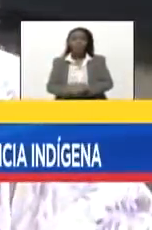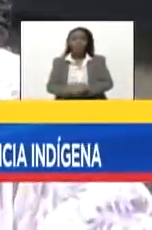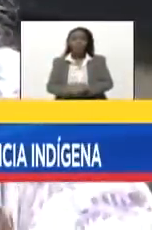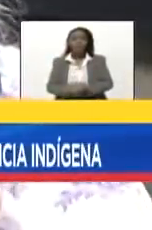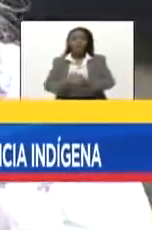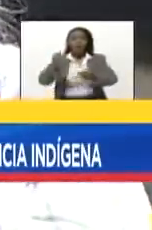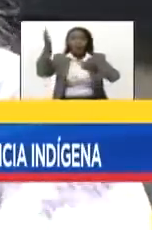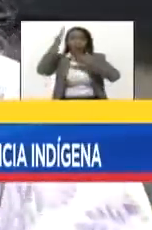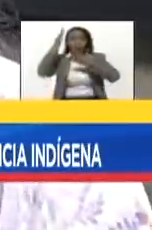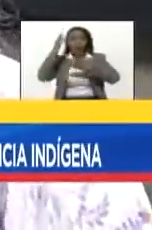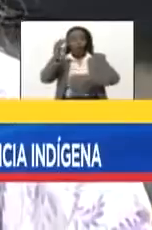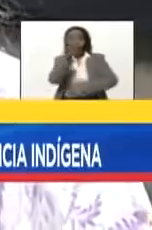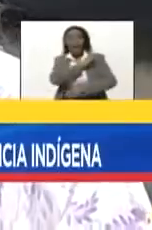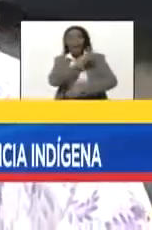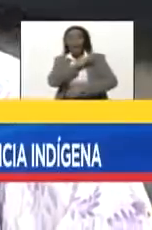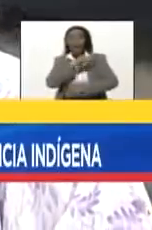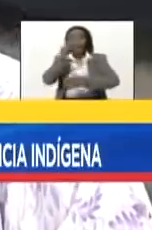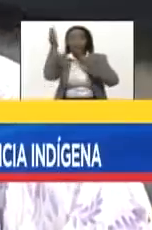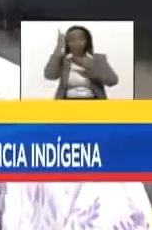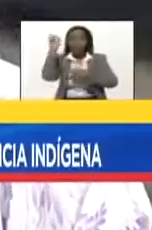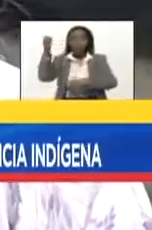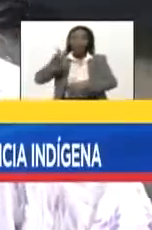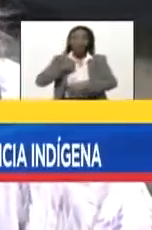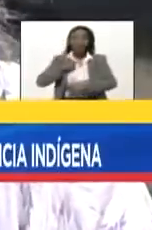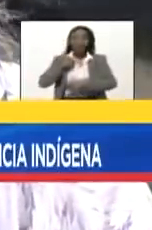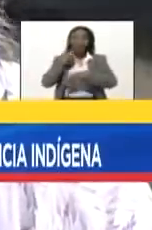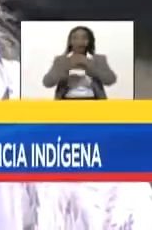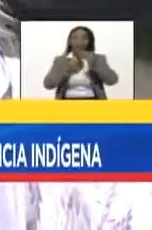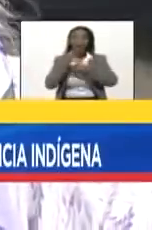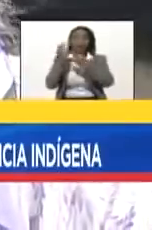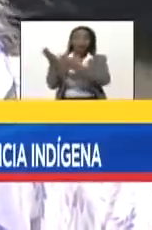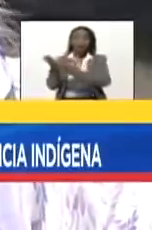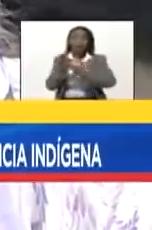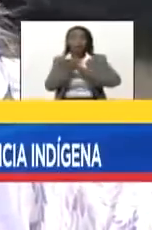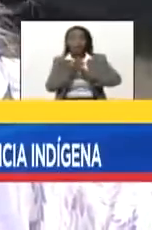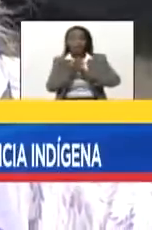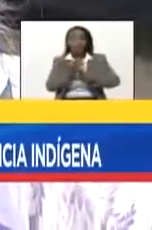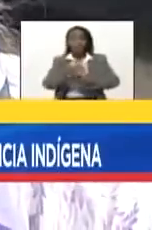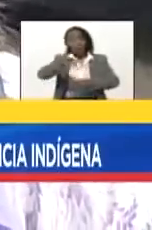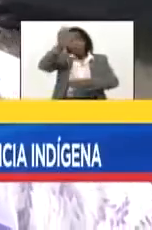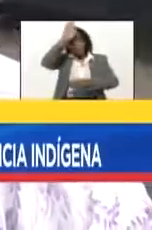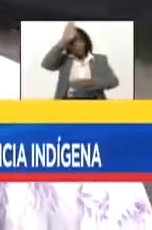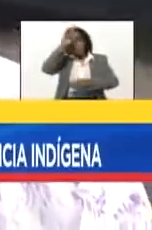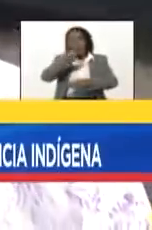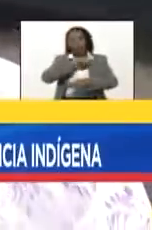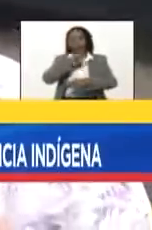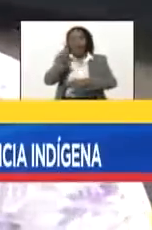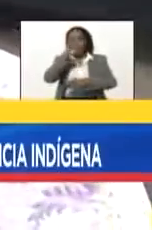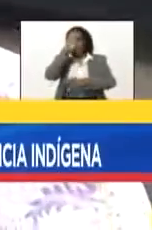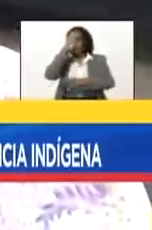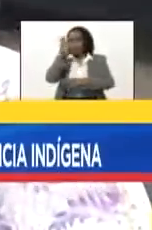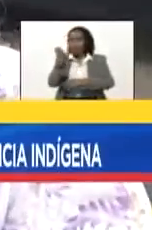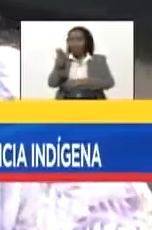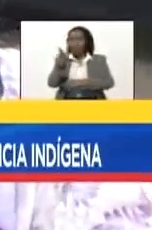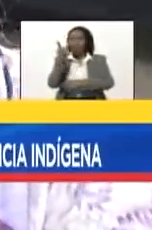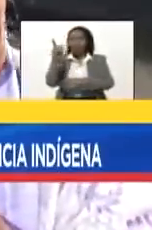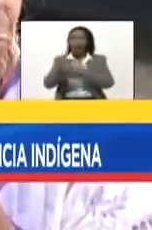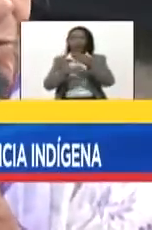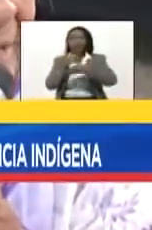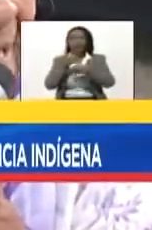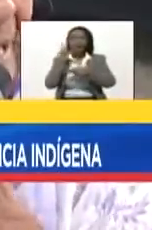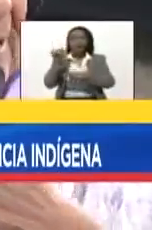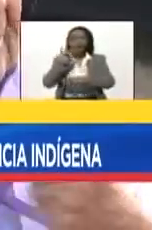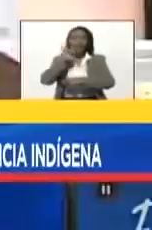los indígenas, los jefes indios de Canadá van a ser recibidos por el Papa para ellos directamente hacer